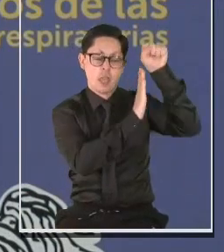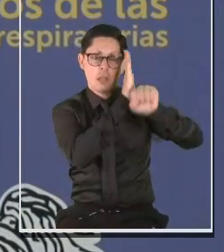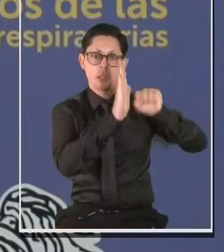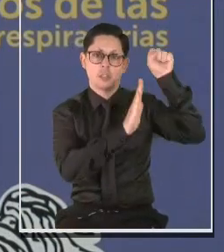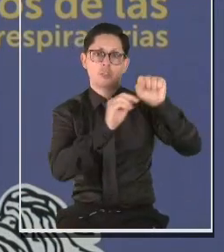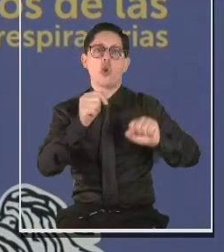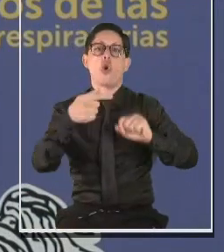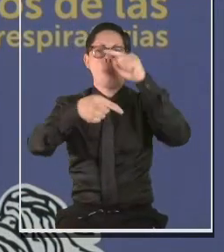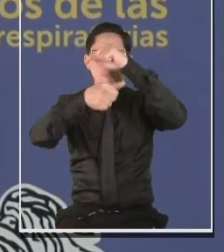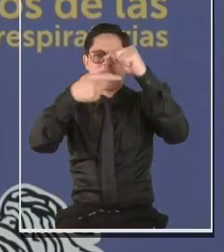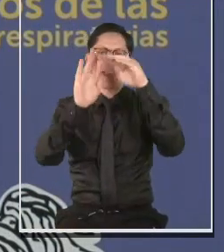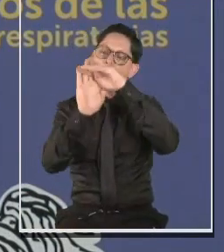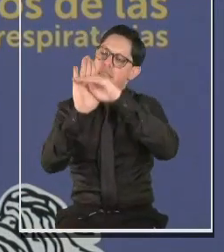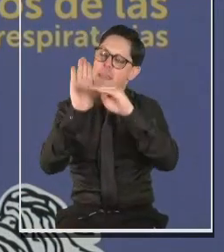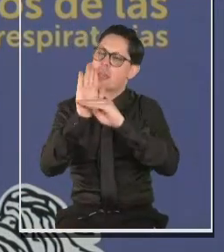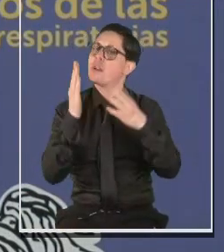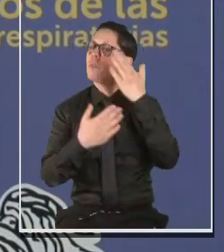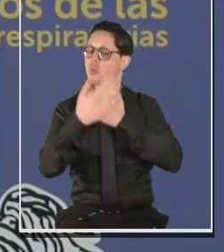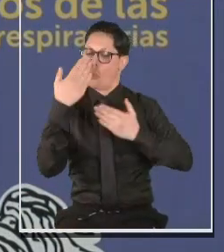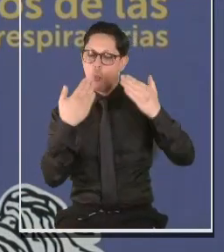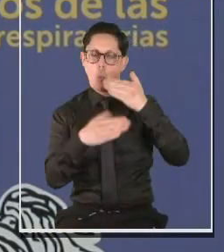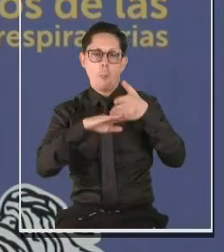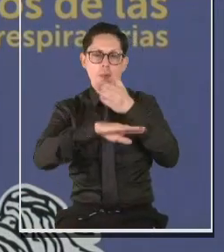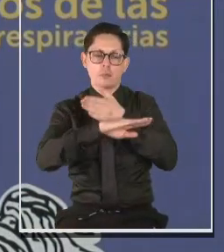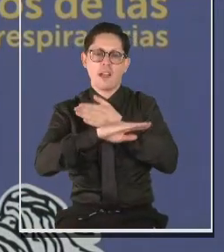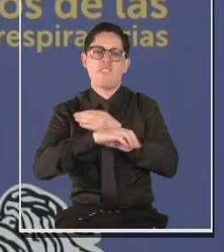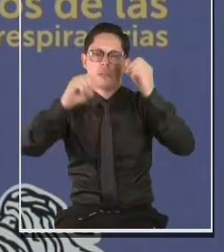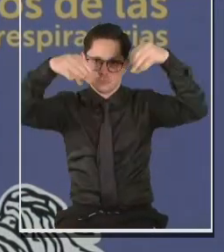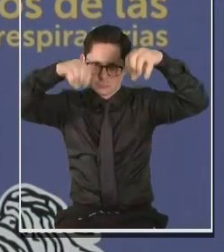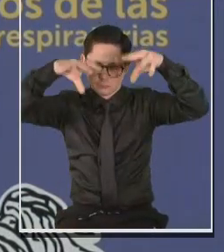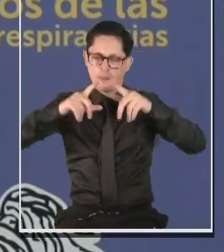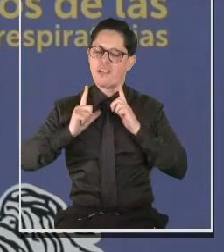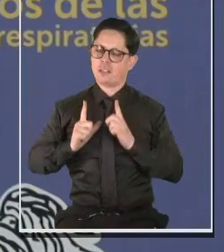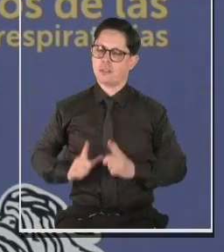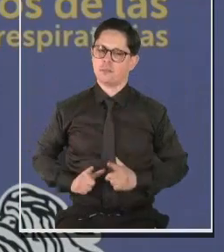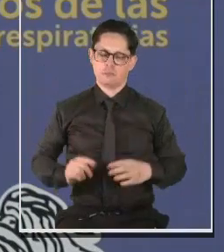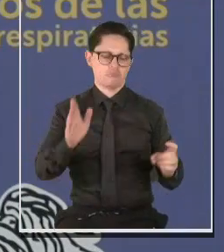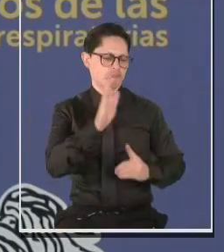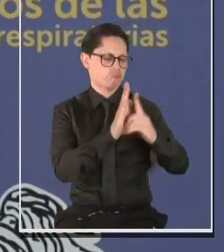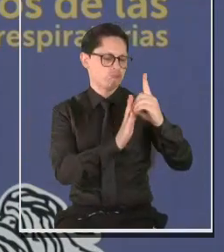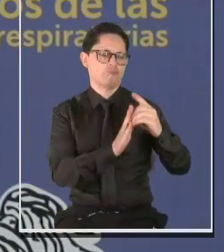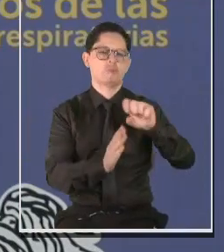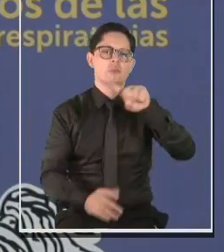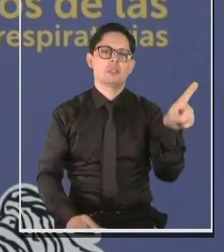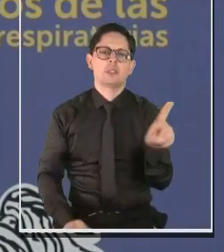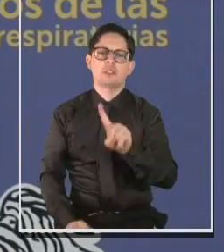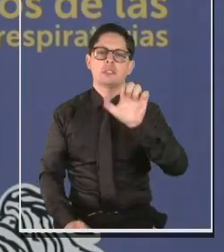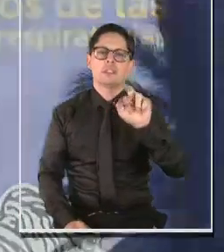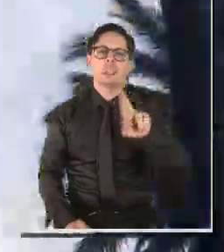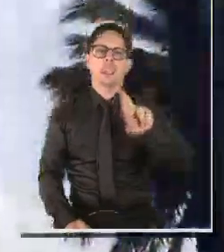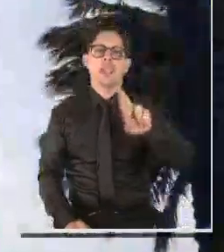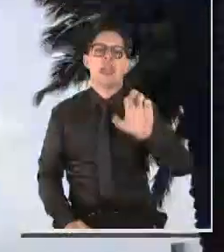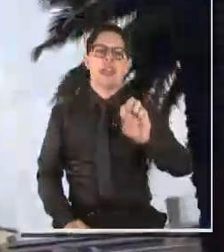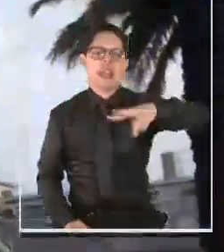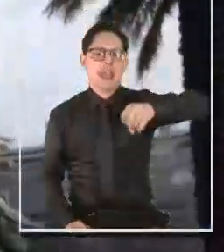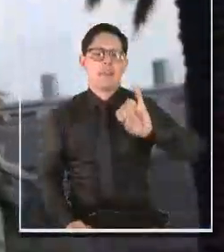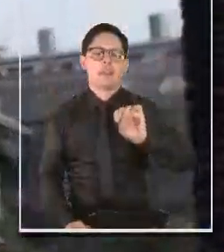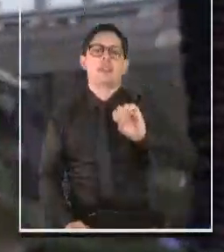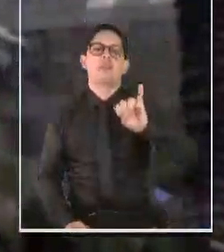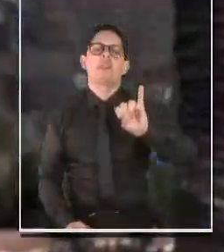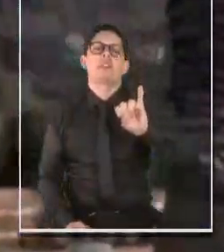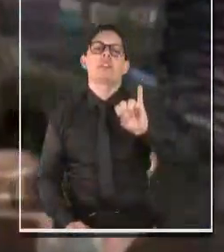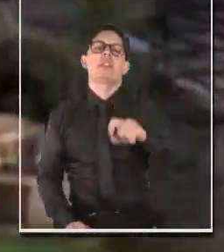con medidas de prevención para estas vacaciones de inviernos desarrollados por la seremi de salud de la